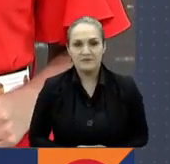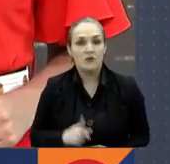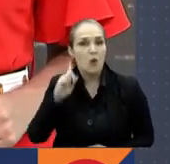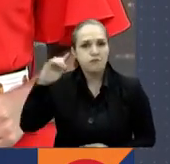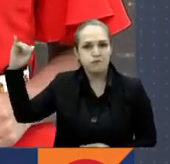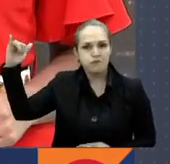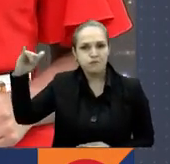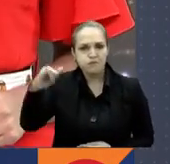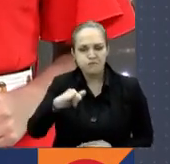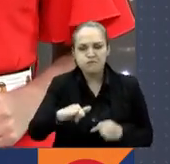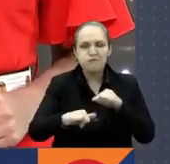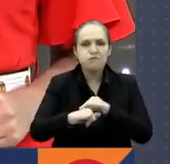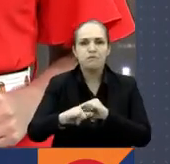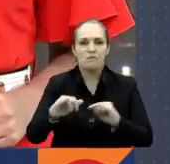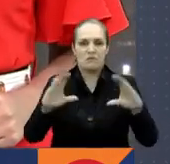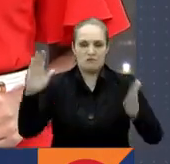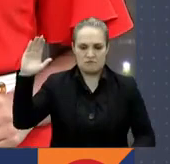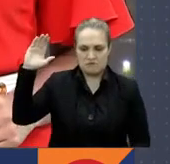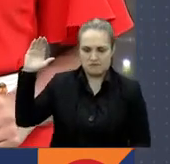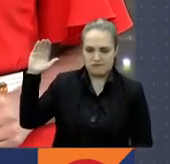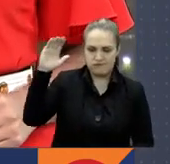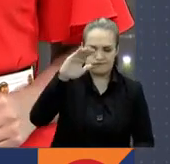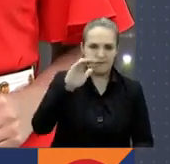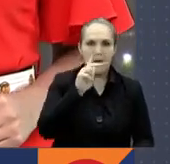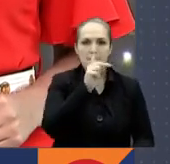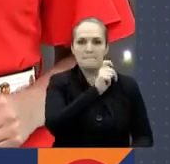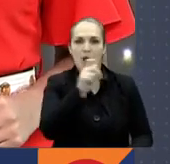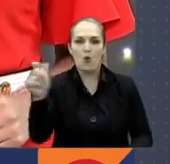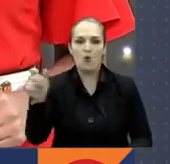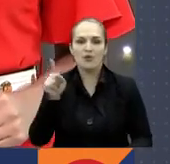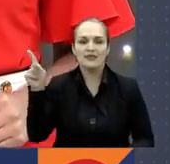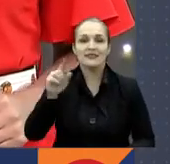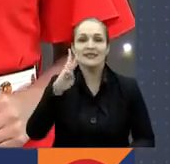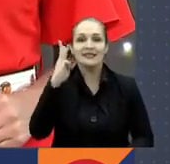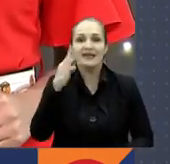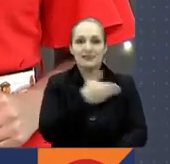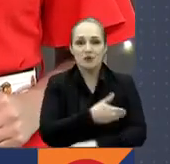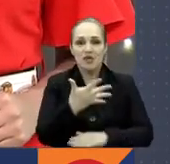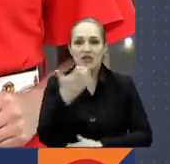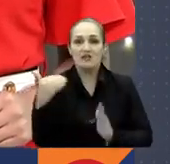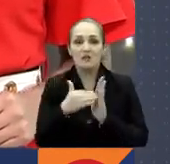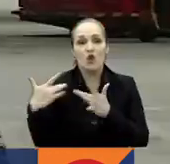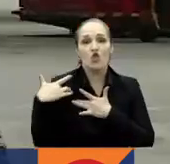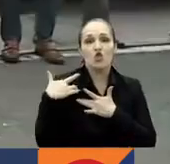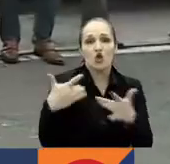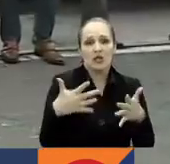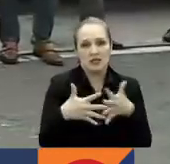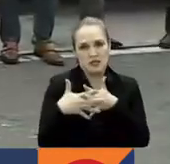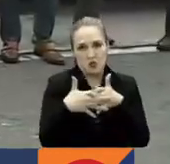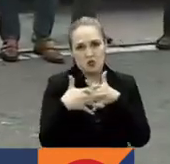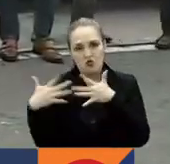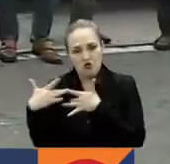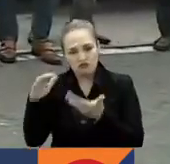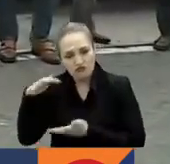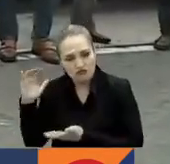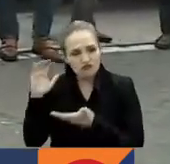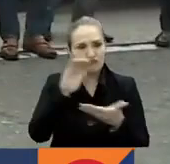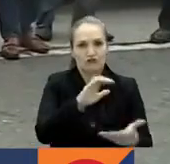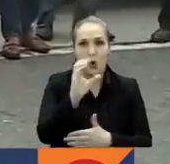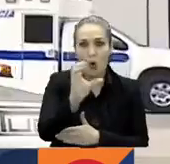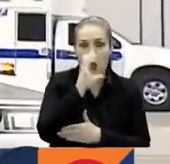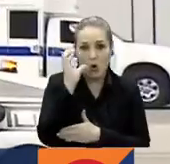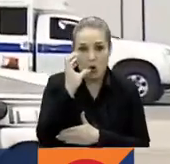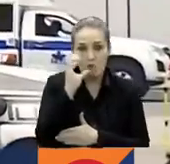Lote de vacunas al país. Las 3.500.000 dosis fueron donadas por el gobierno de los Estados Unidos. Además, según los cálculos del